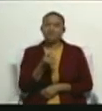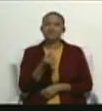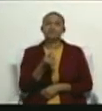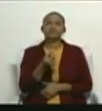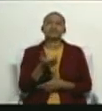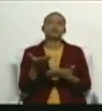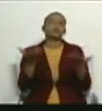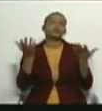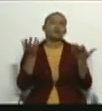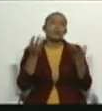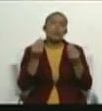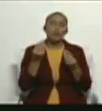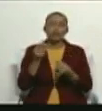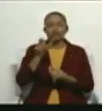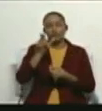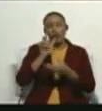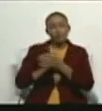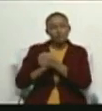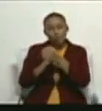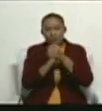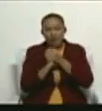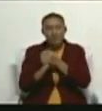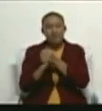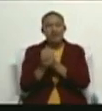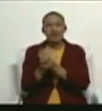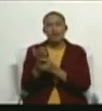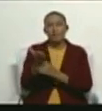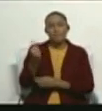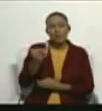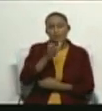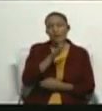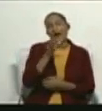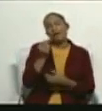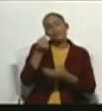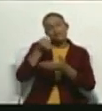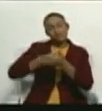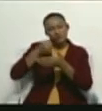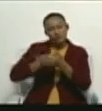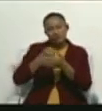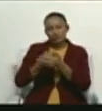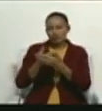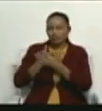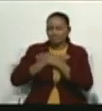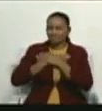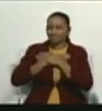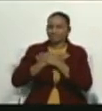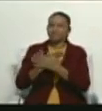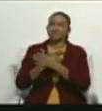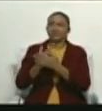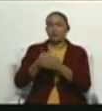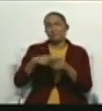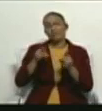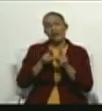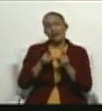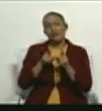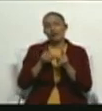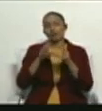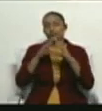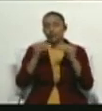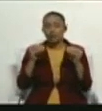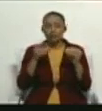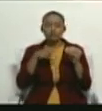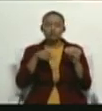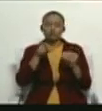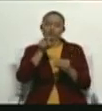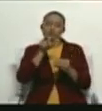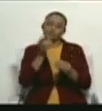cantidad de compañeros y compañeras de lucha. Pero son los momentos que nos reúnen, nos